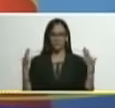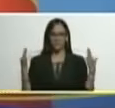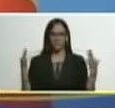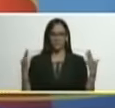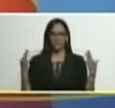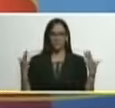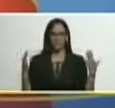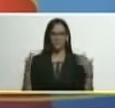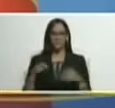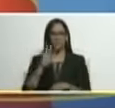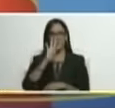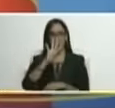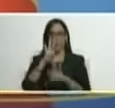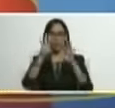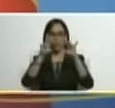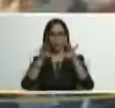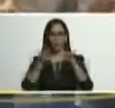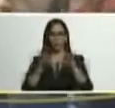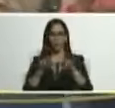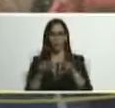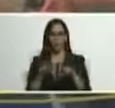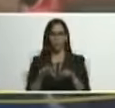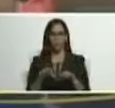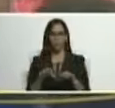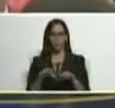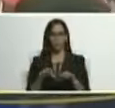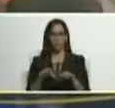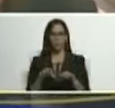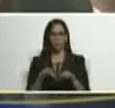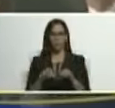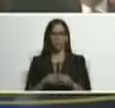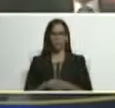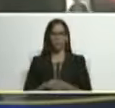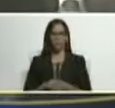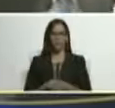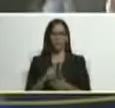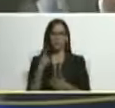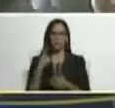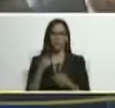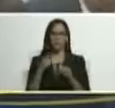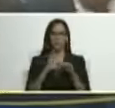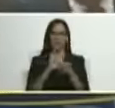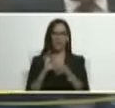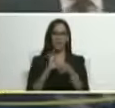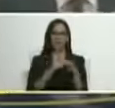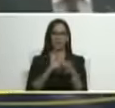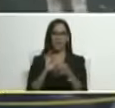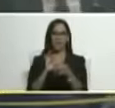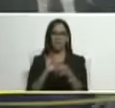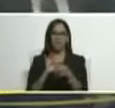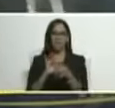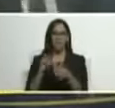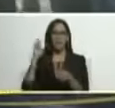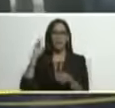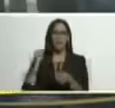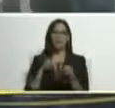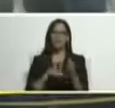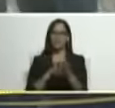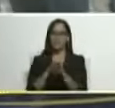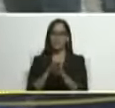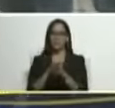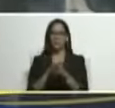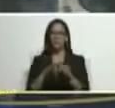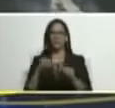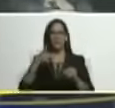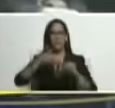El cuarto documento es una alianza para el desarrollo de la